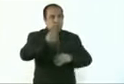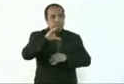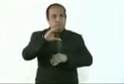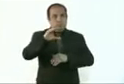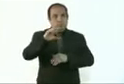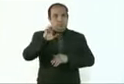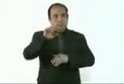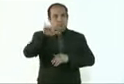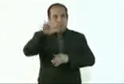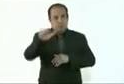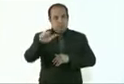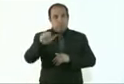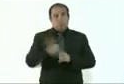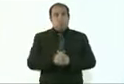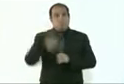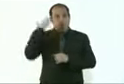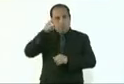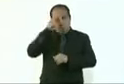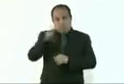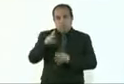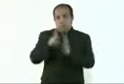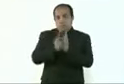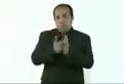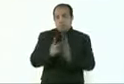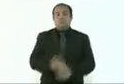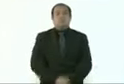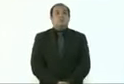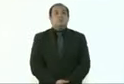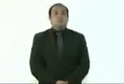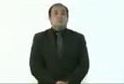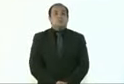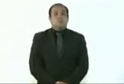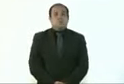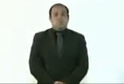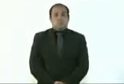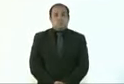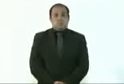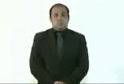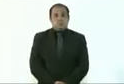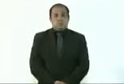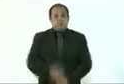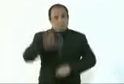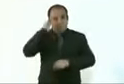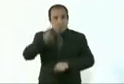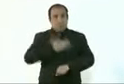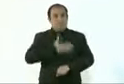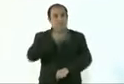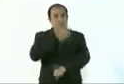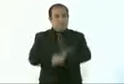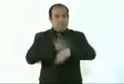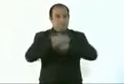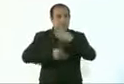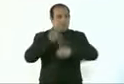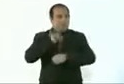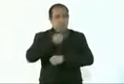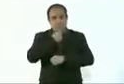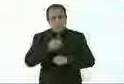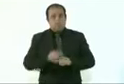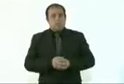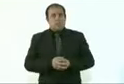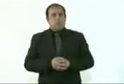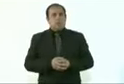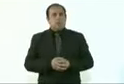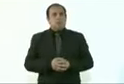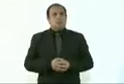Cecilia Nava, del Sol de México. Hola, buenas tardes a todas y todos. Me gustaría